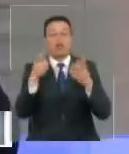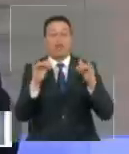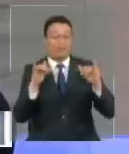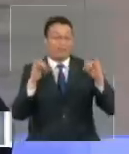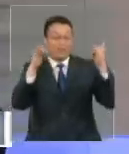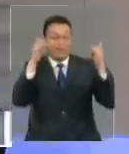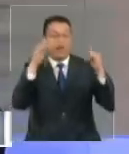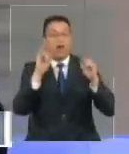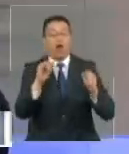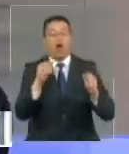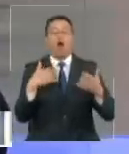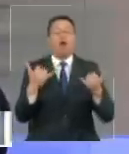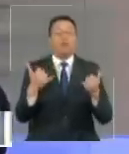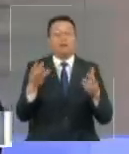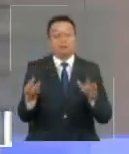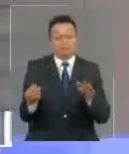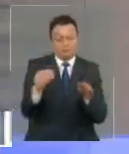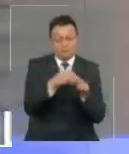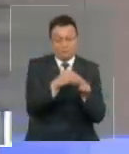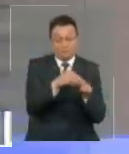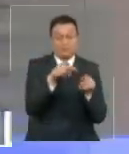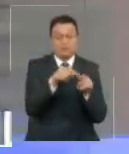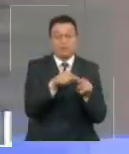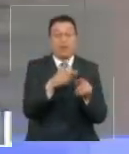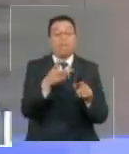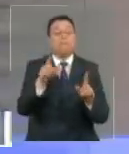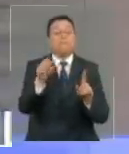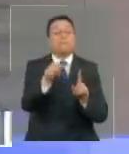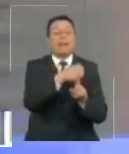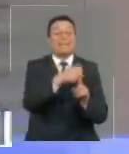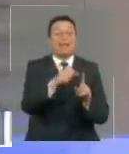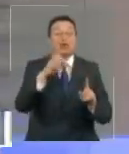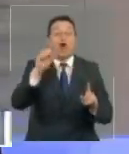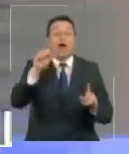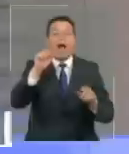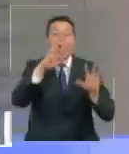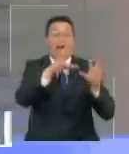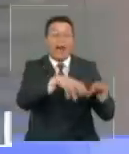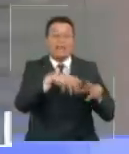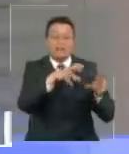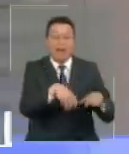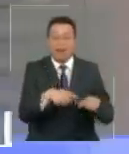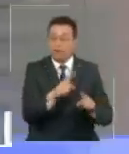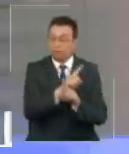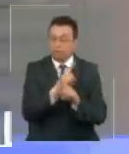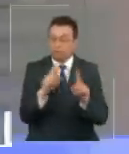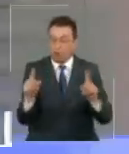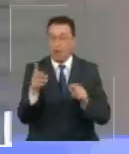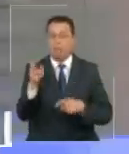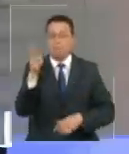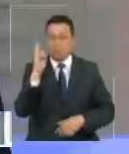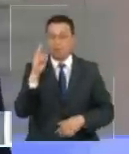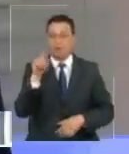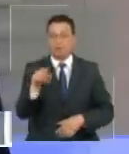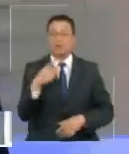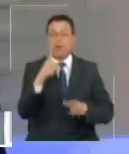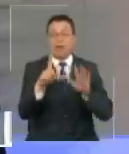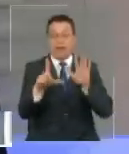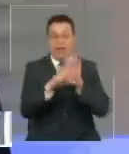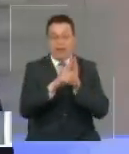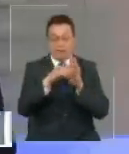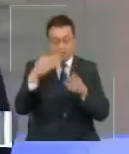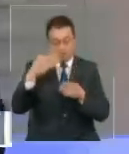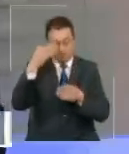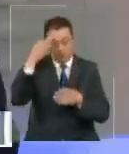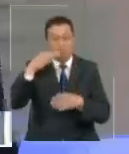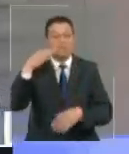recreativas o de esparcimiento que incorpore maltrato animal. No, y en esto hay que ser muy claro, uno hace las leyes hacia